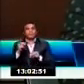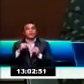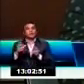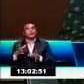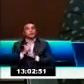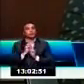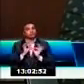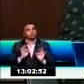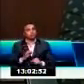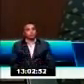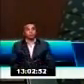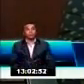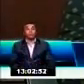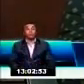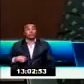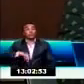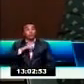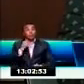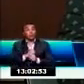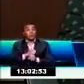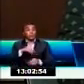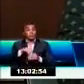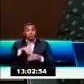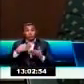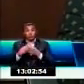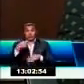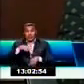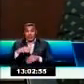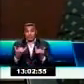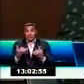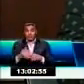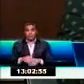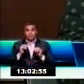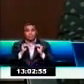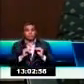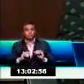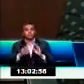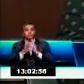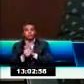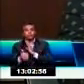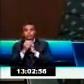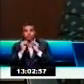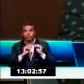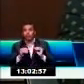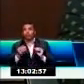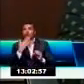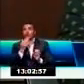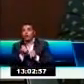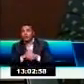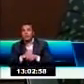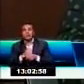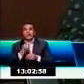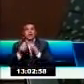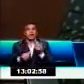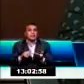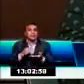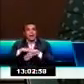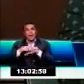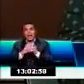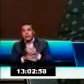plataforma. Estamos trabajando y hemos venido trabajando durante todo este tiempo en campañas de prevención y en los protocolos, como ustedes también conocen,